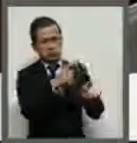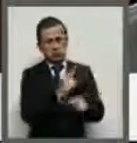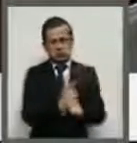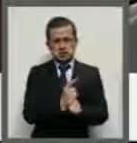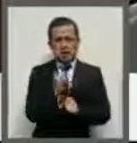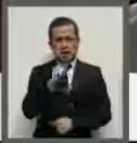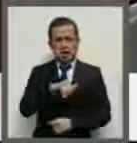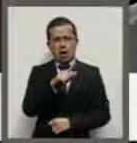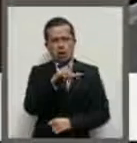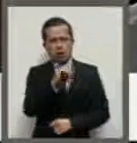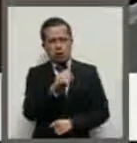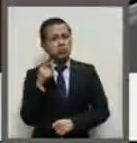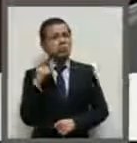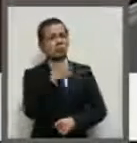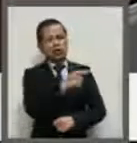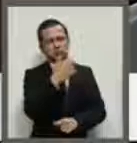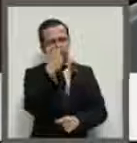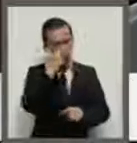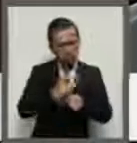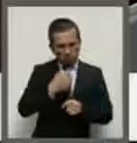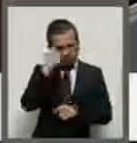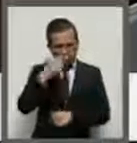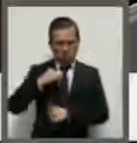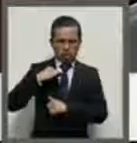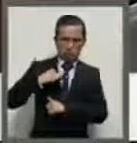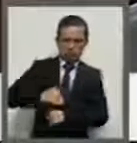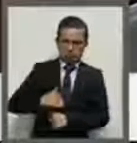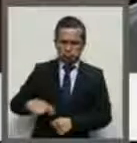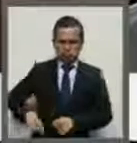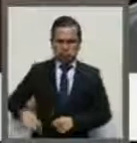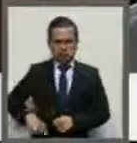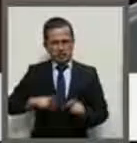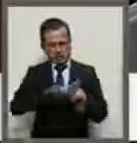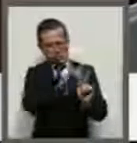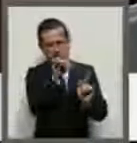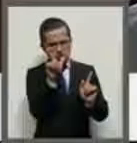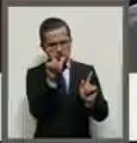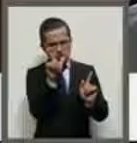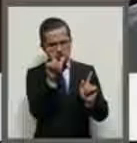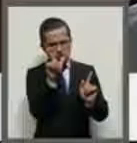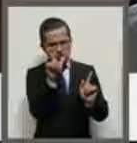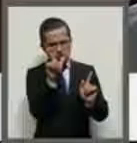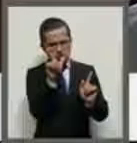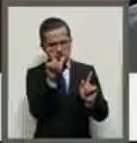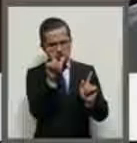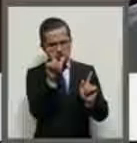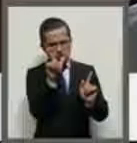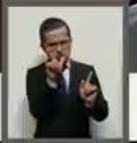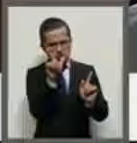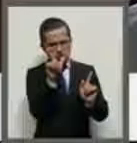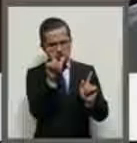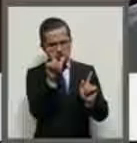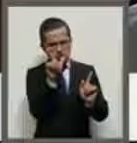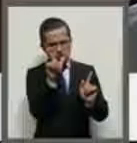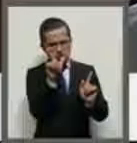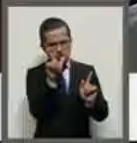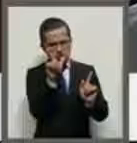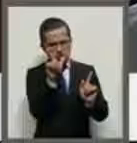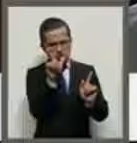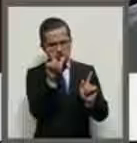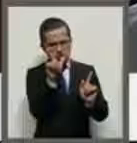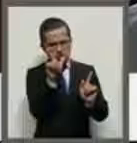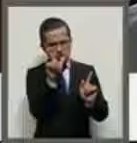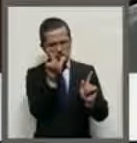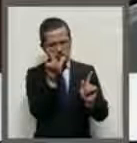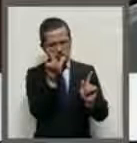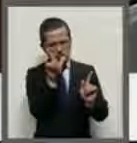Obrador quien gobernara este país. Hoy discutimos la ley de ingresos para el próximo ejercicio fiscal, que si